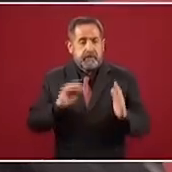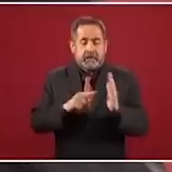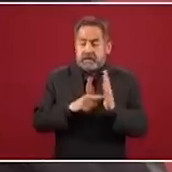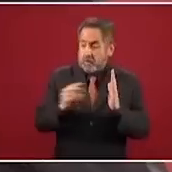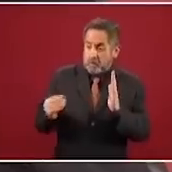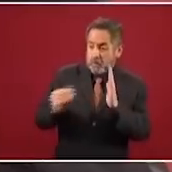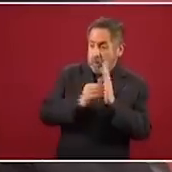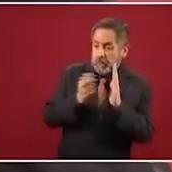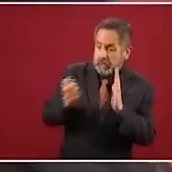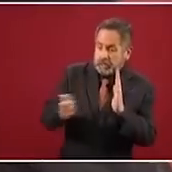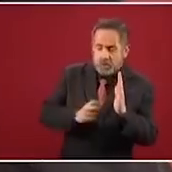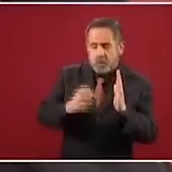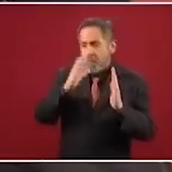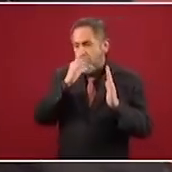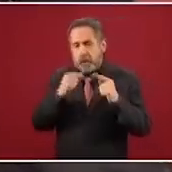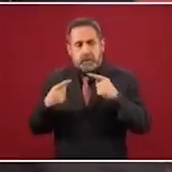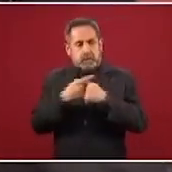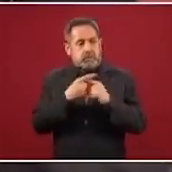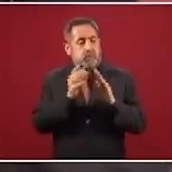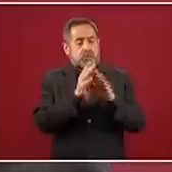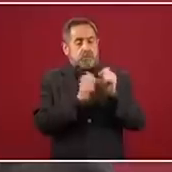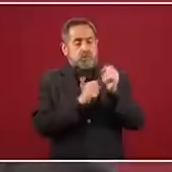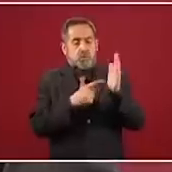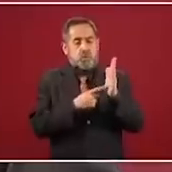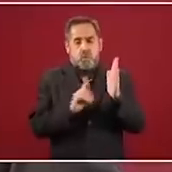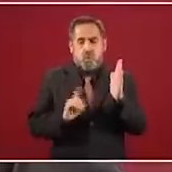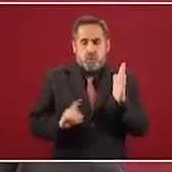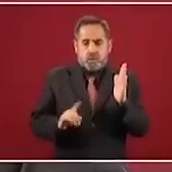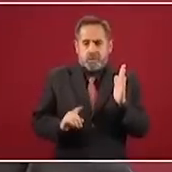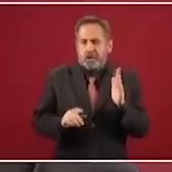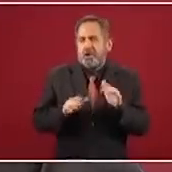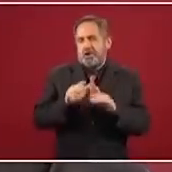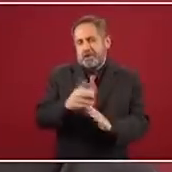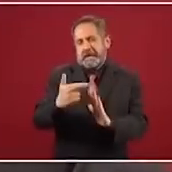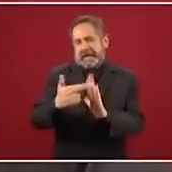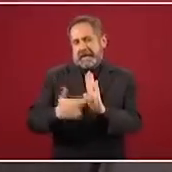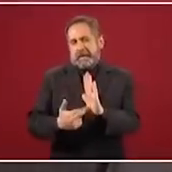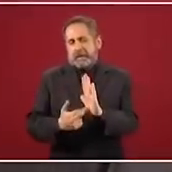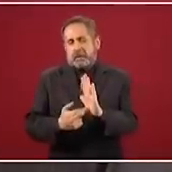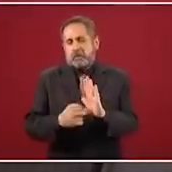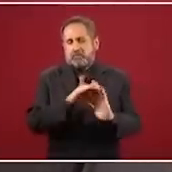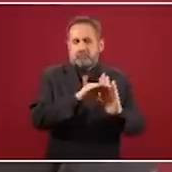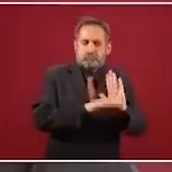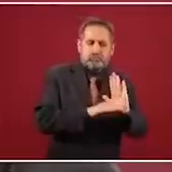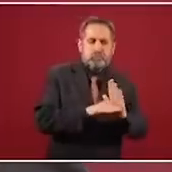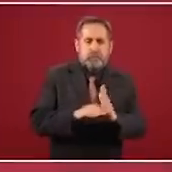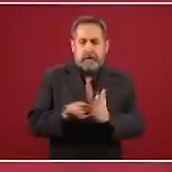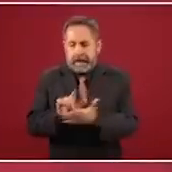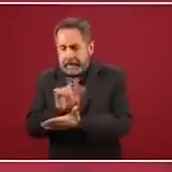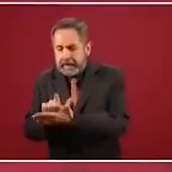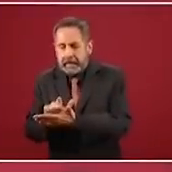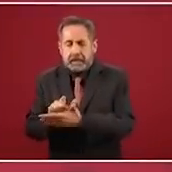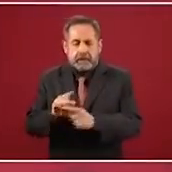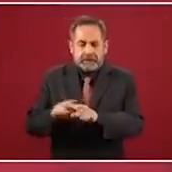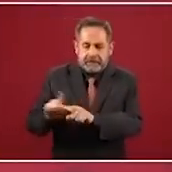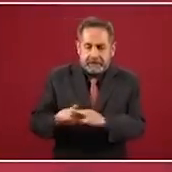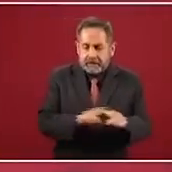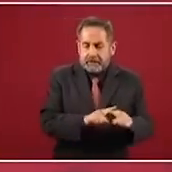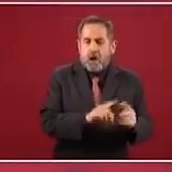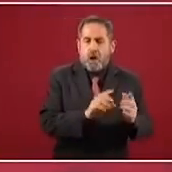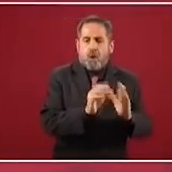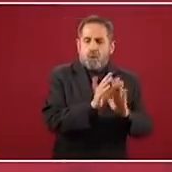correcto en técnica parlamentaria o